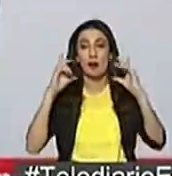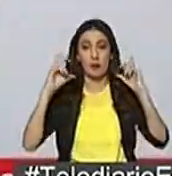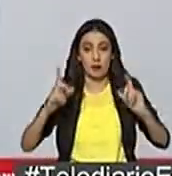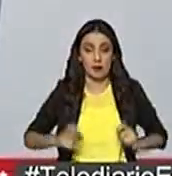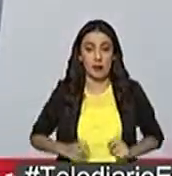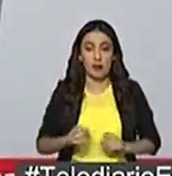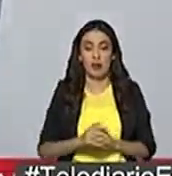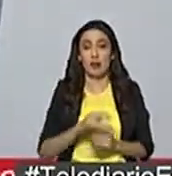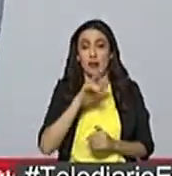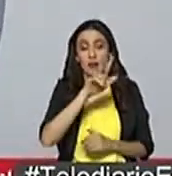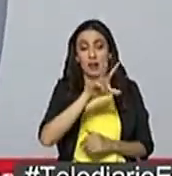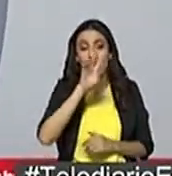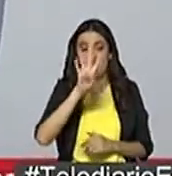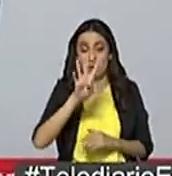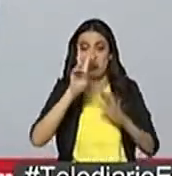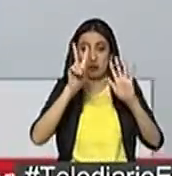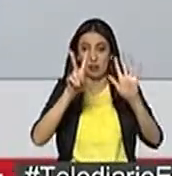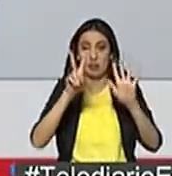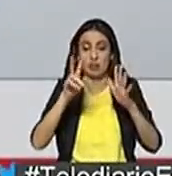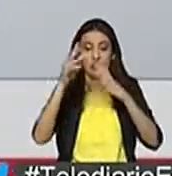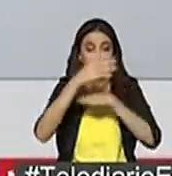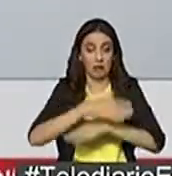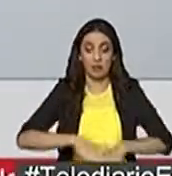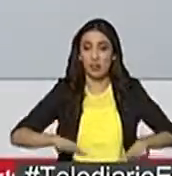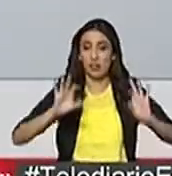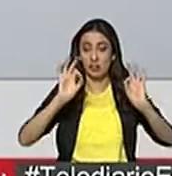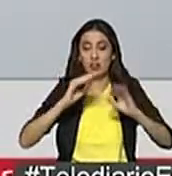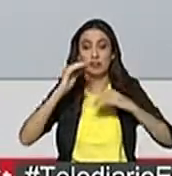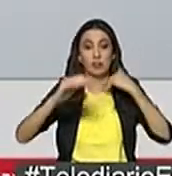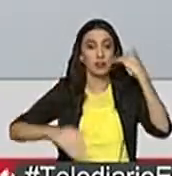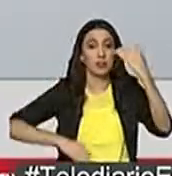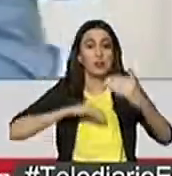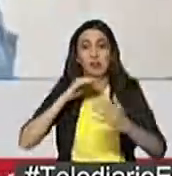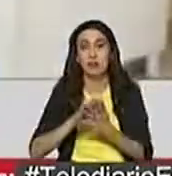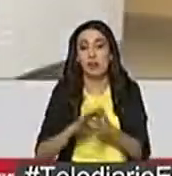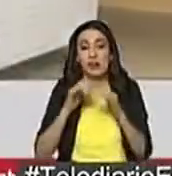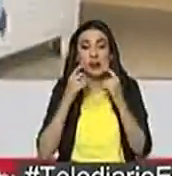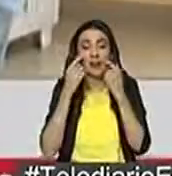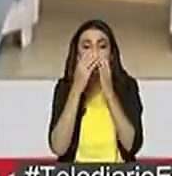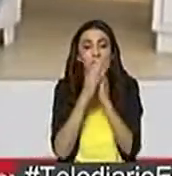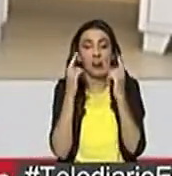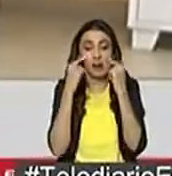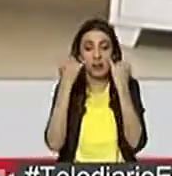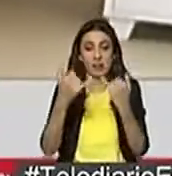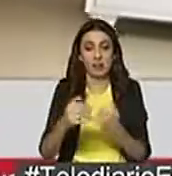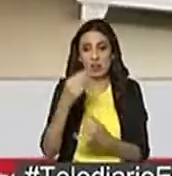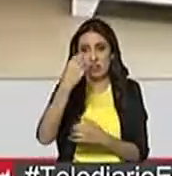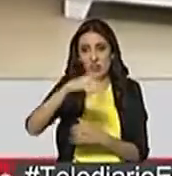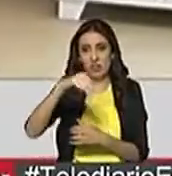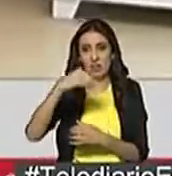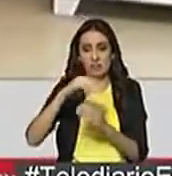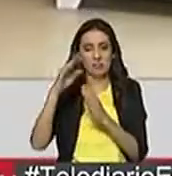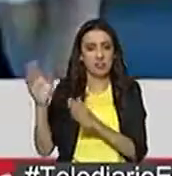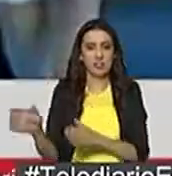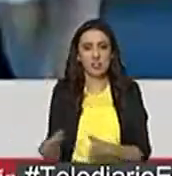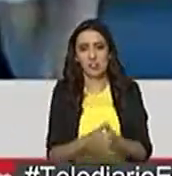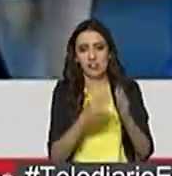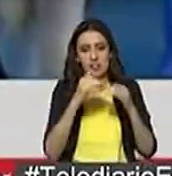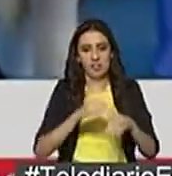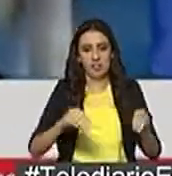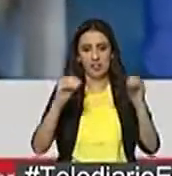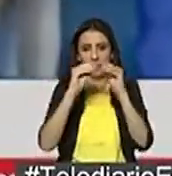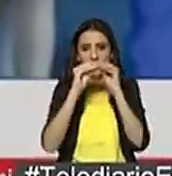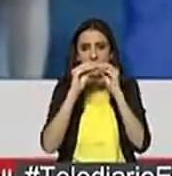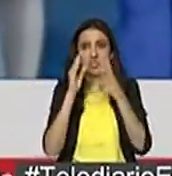ocupar 347 vacantes en distintas especialidades médicas finalizará este miércoles 20 de noviembre. Para